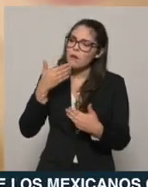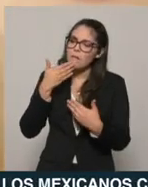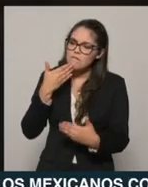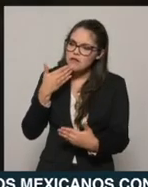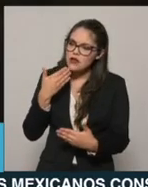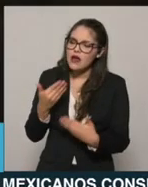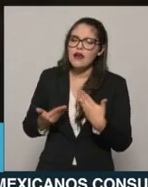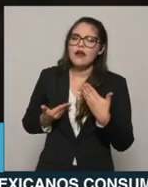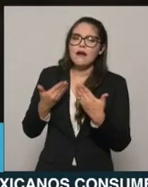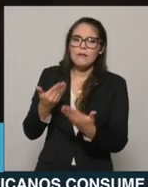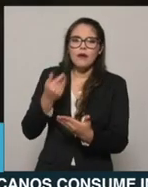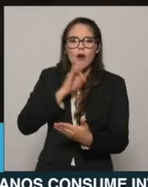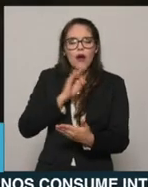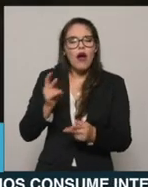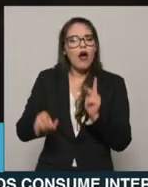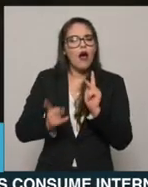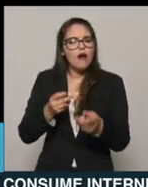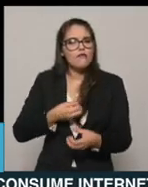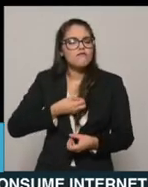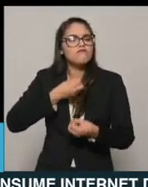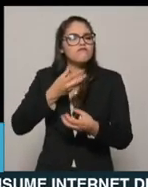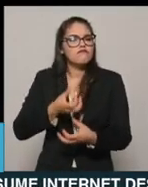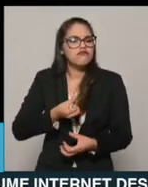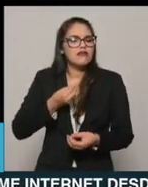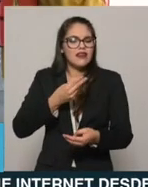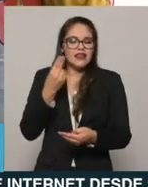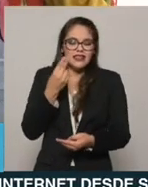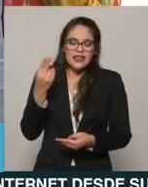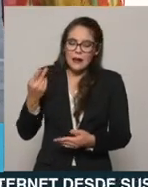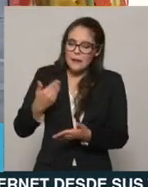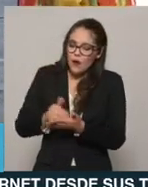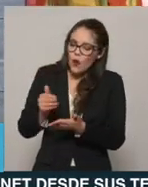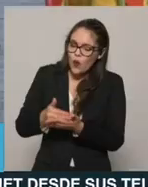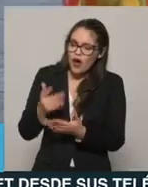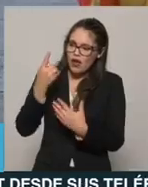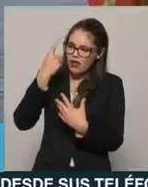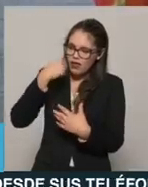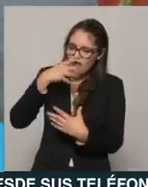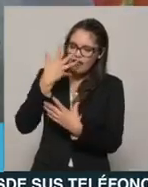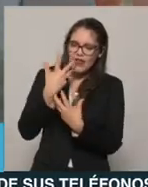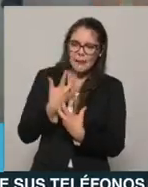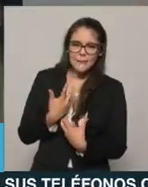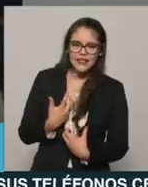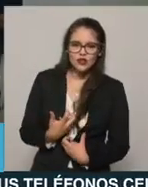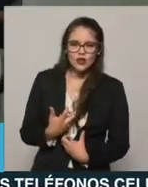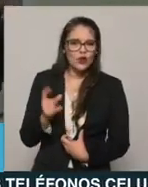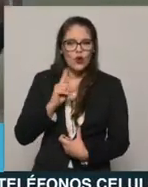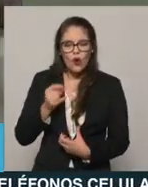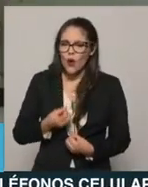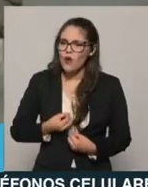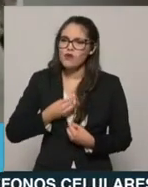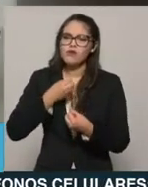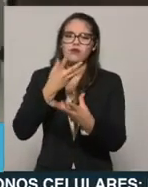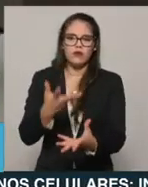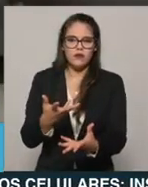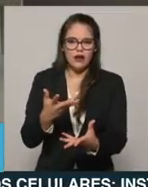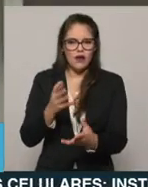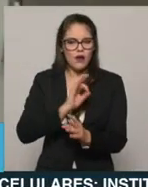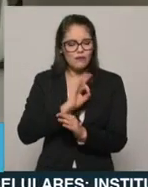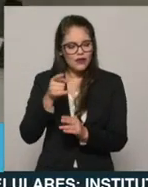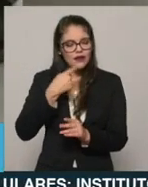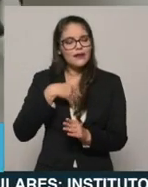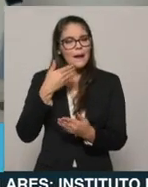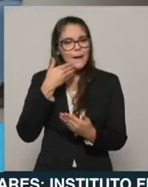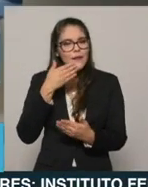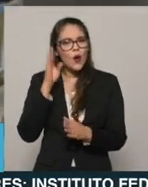hablar para que saquen toda esta presión que tienen dentro de ellos, tratar de ser lo más empáticos